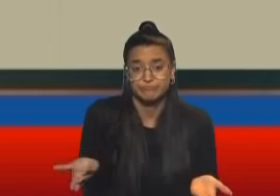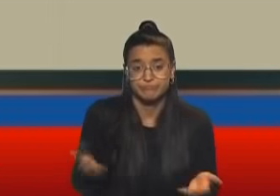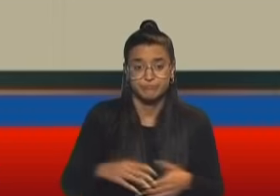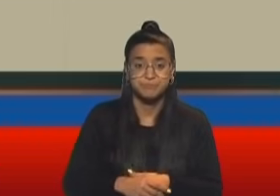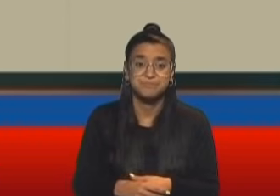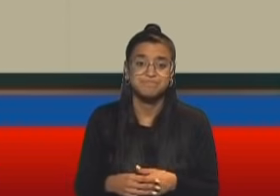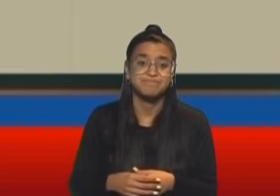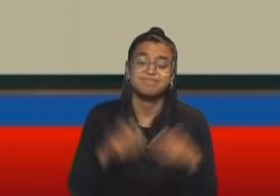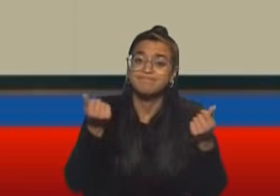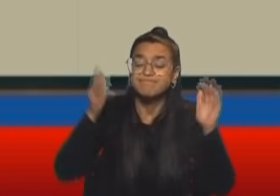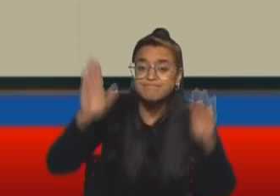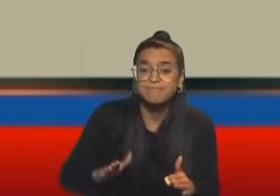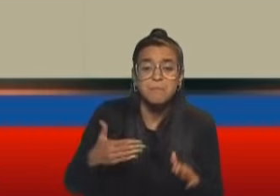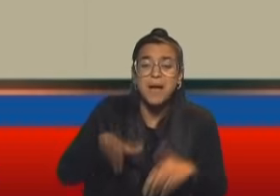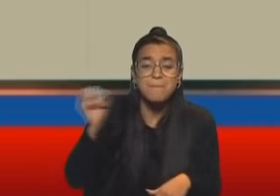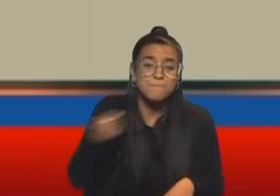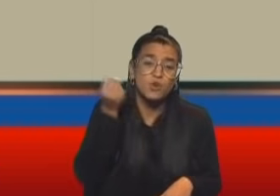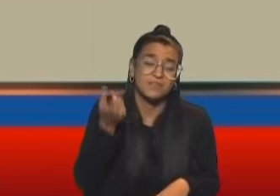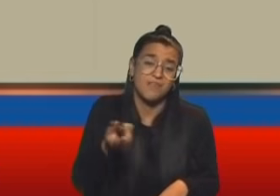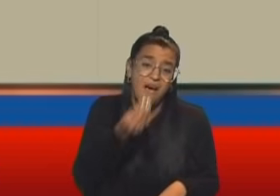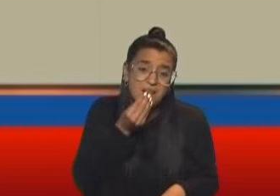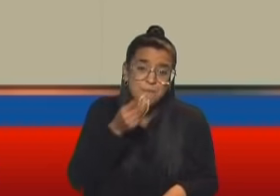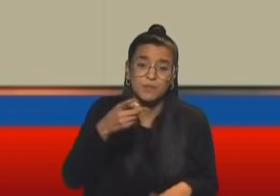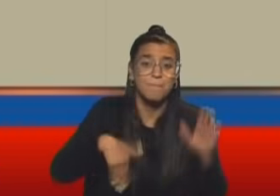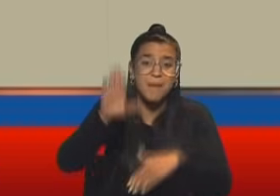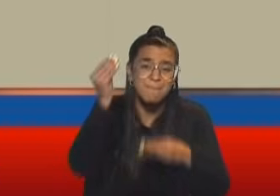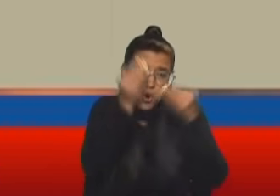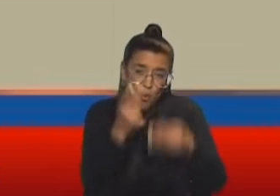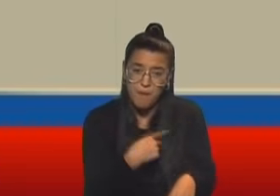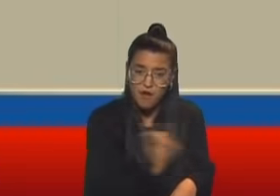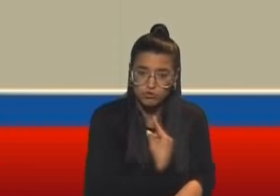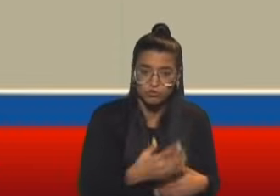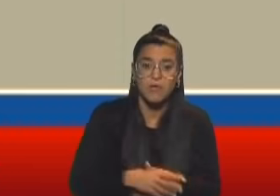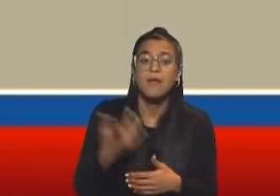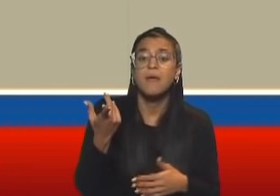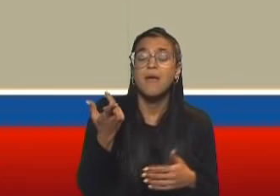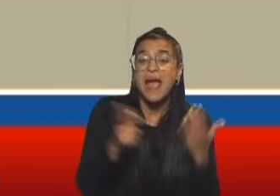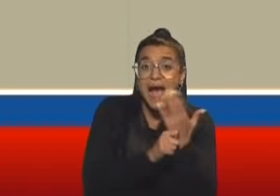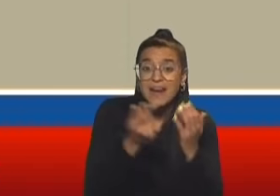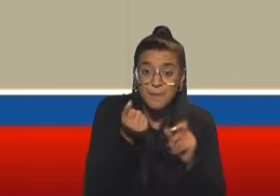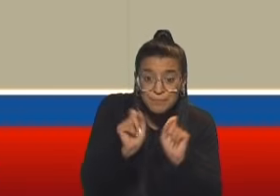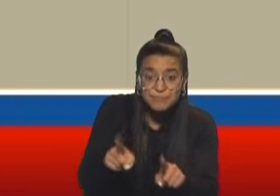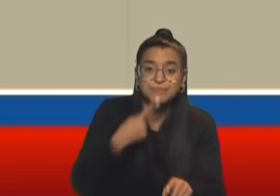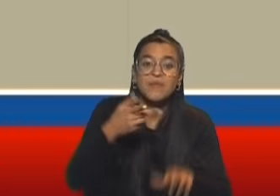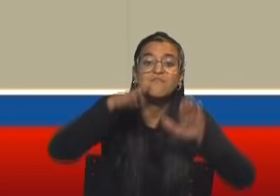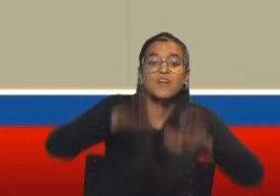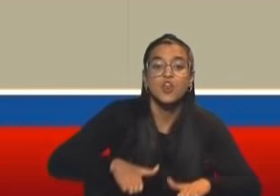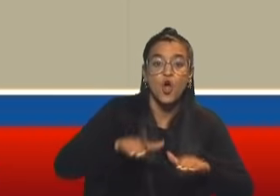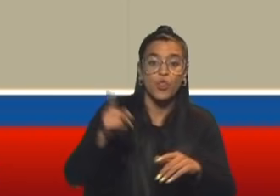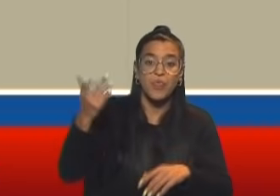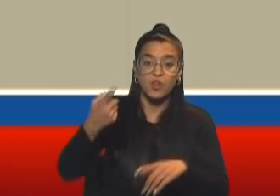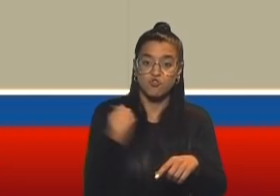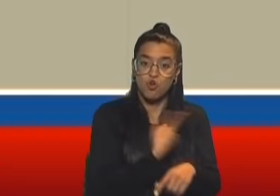los precios, fundamentalmente de los alimentos, que es lo que más nos preocupa. El precio de la carne empezó a acelerar desde que nosotros cerramos